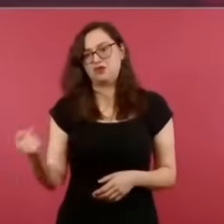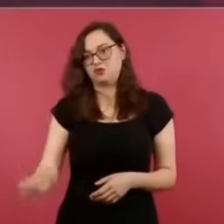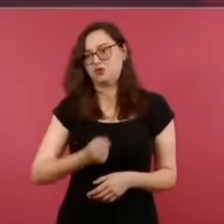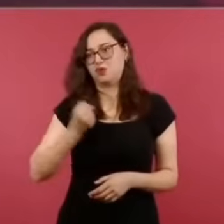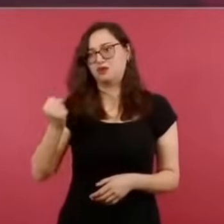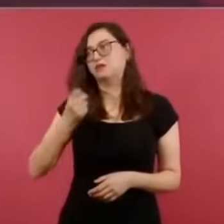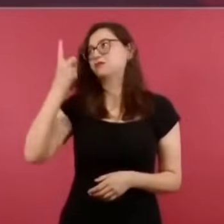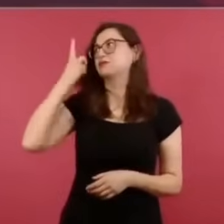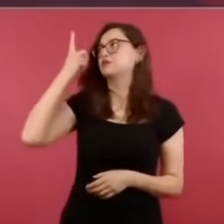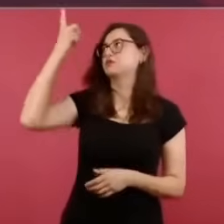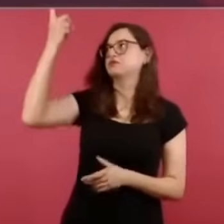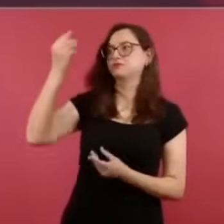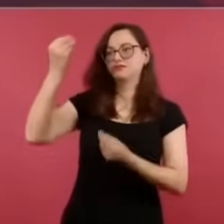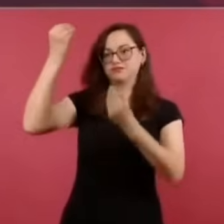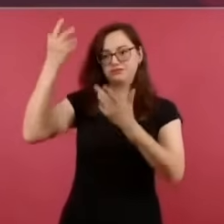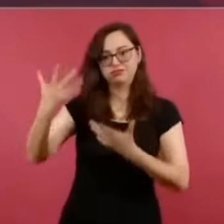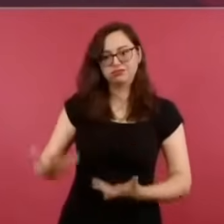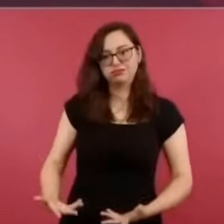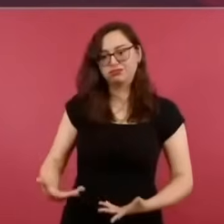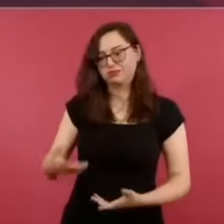del mundo tienen petróleo.